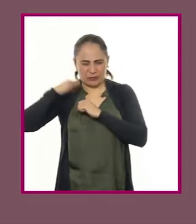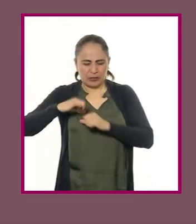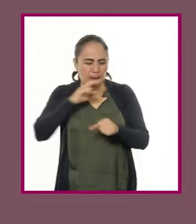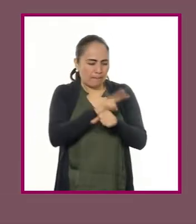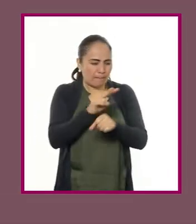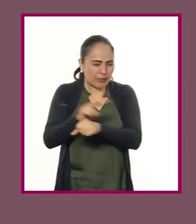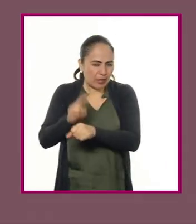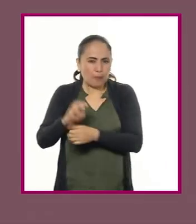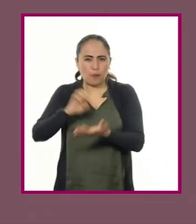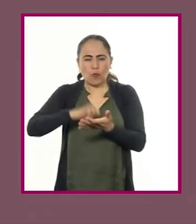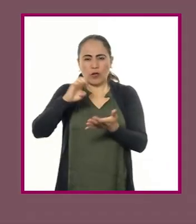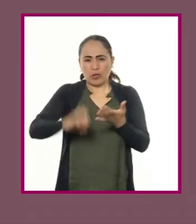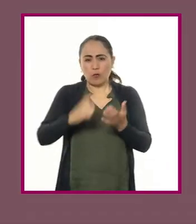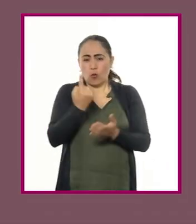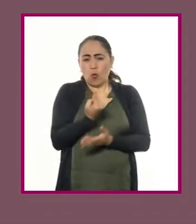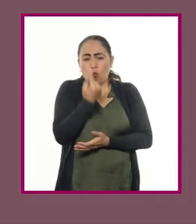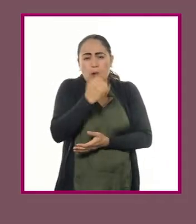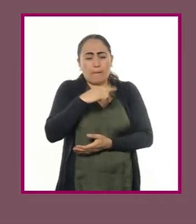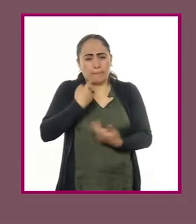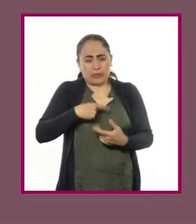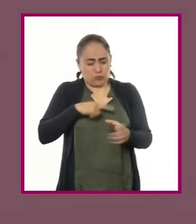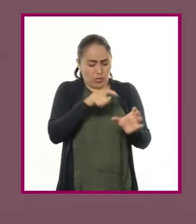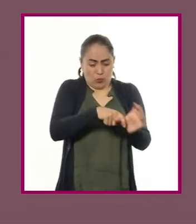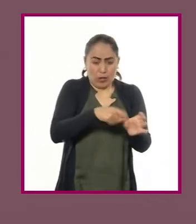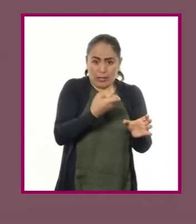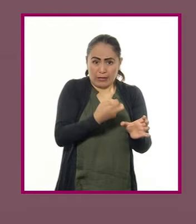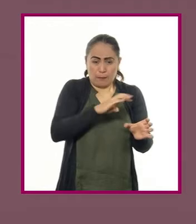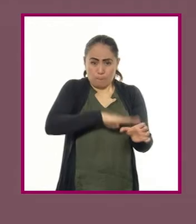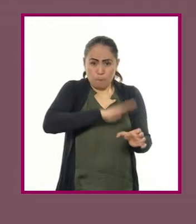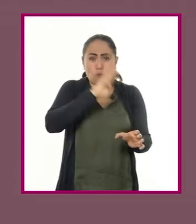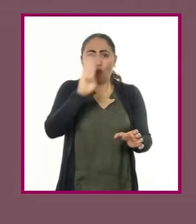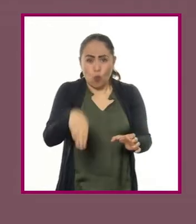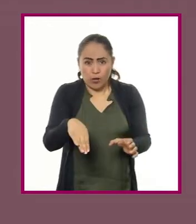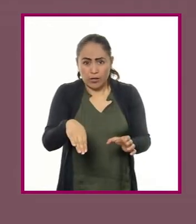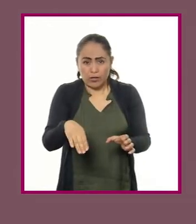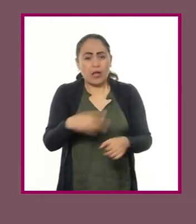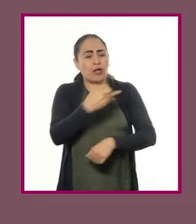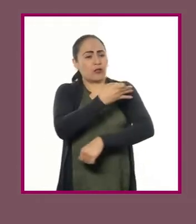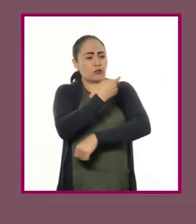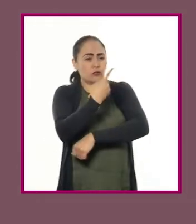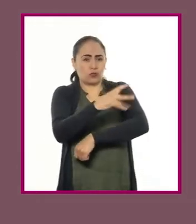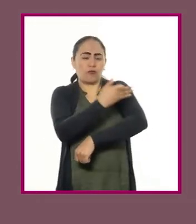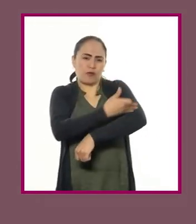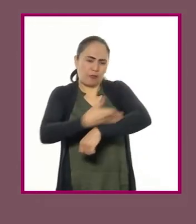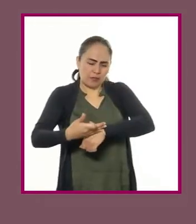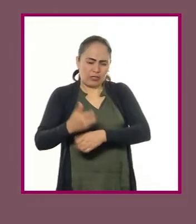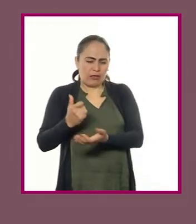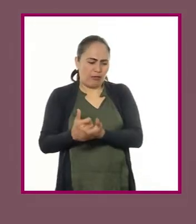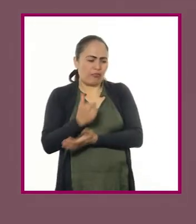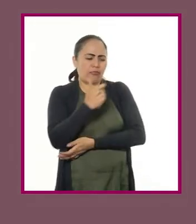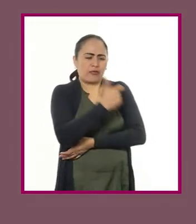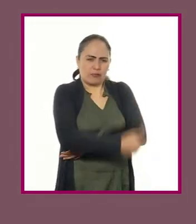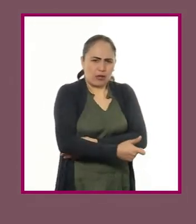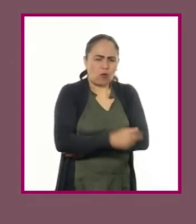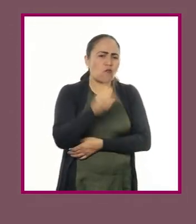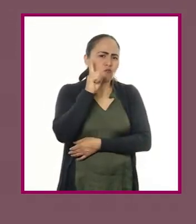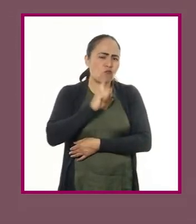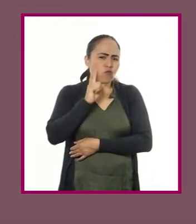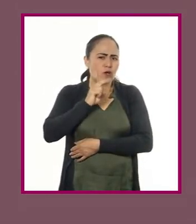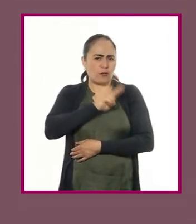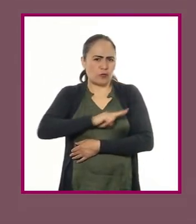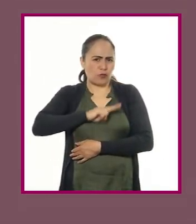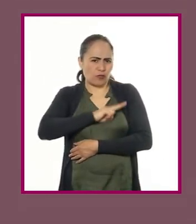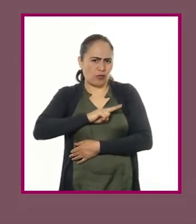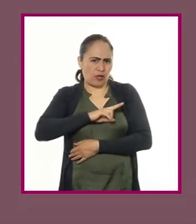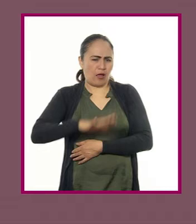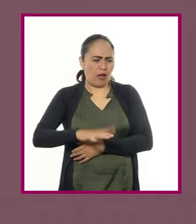si muere un cofrade, la familia recibe algo de dinero, la viuda y los hijos, para dotar